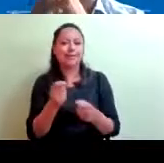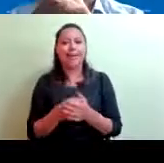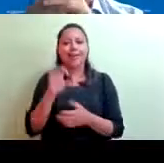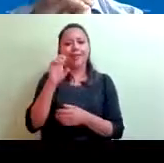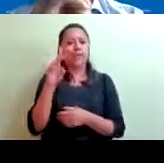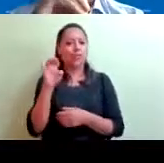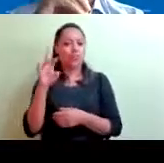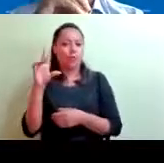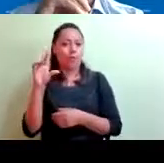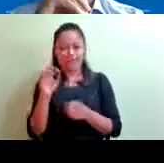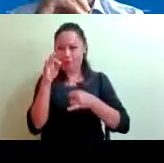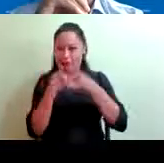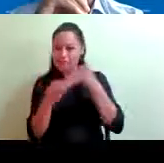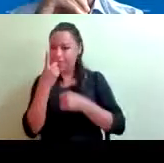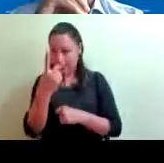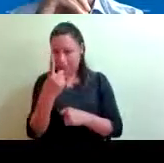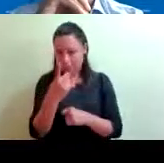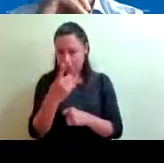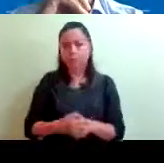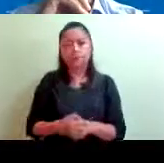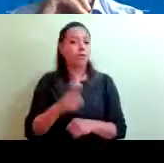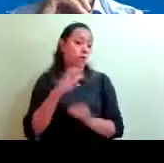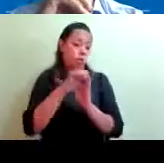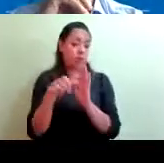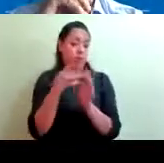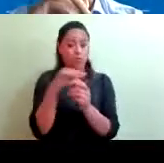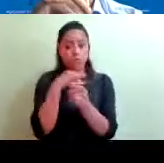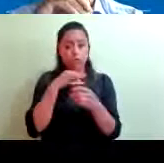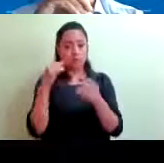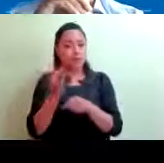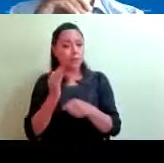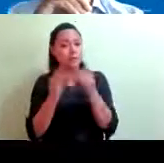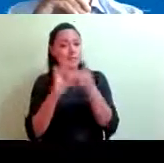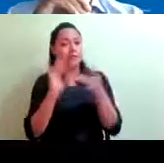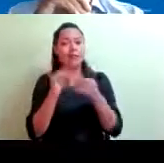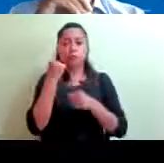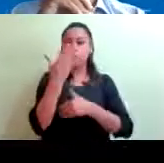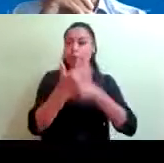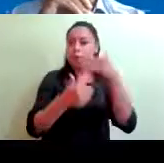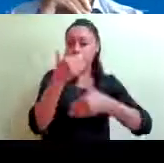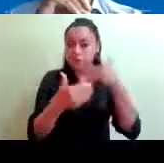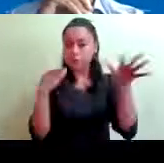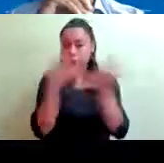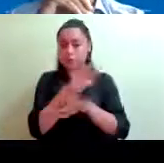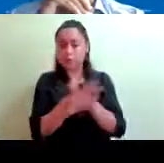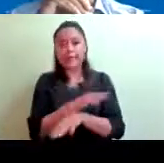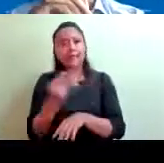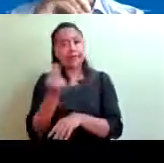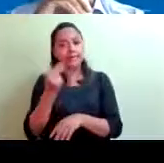es, si hablamos de un proceso de reforma, tenemos que hablar una visión de futuro en el